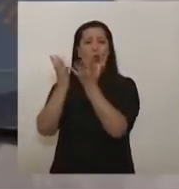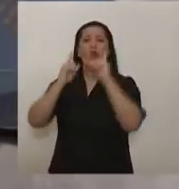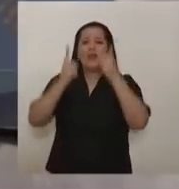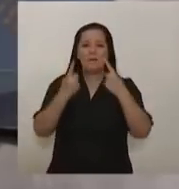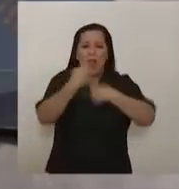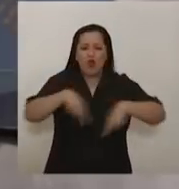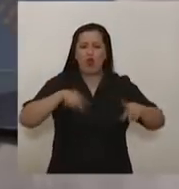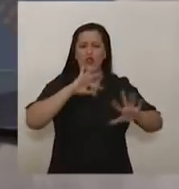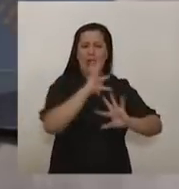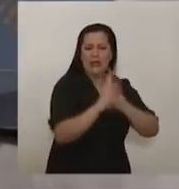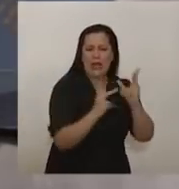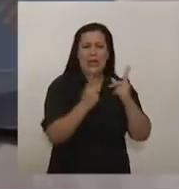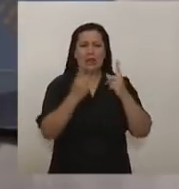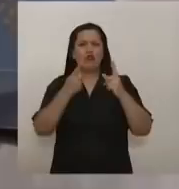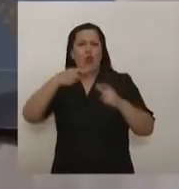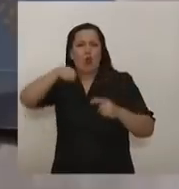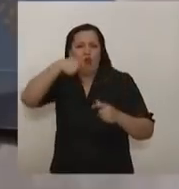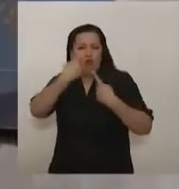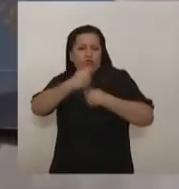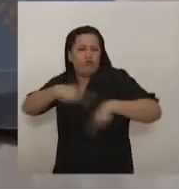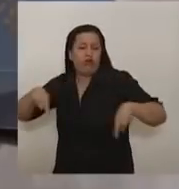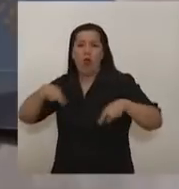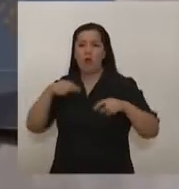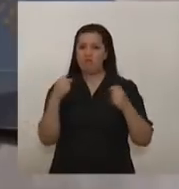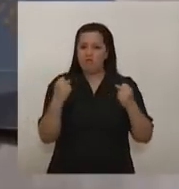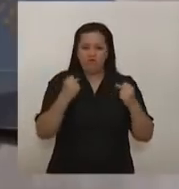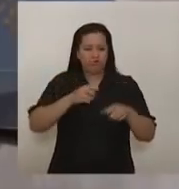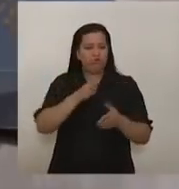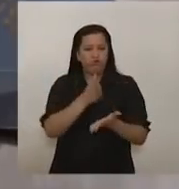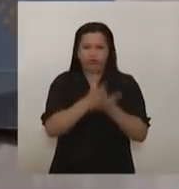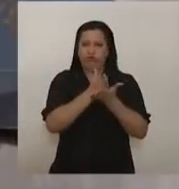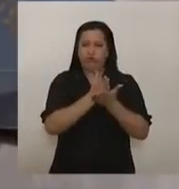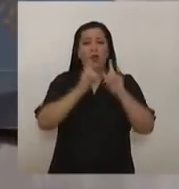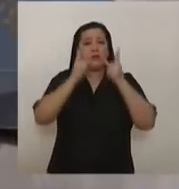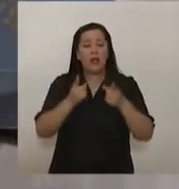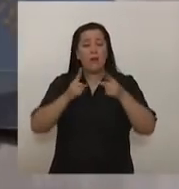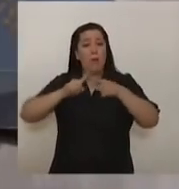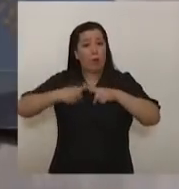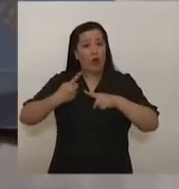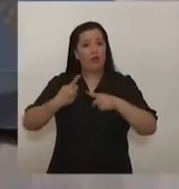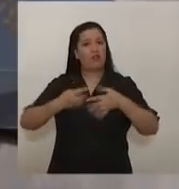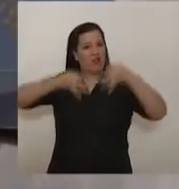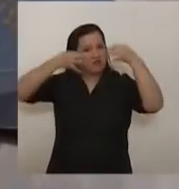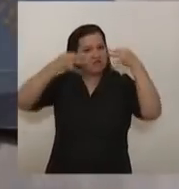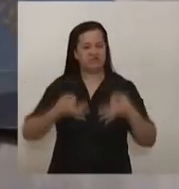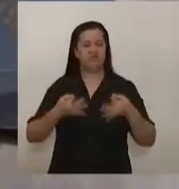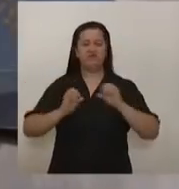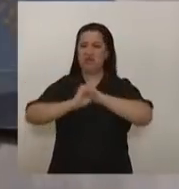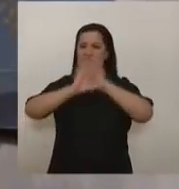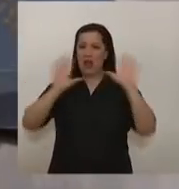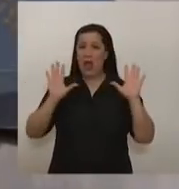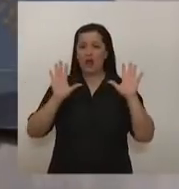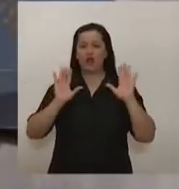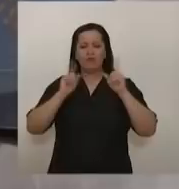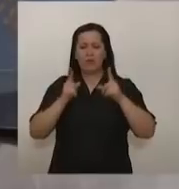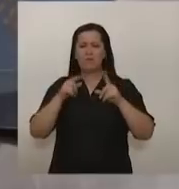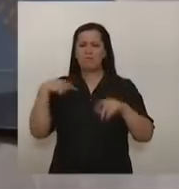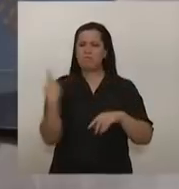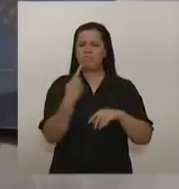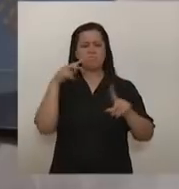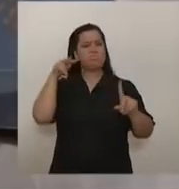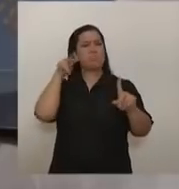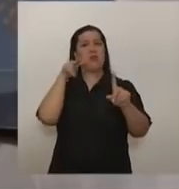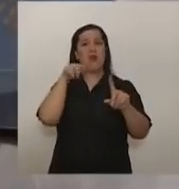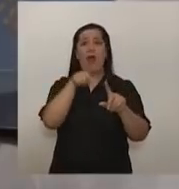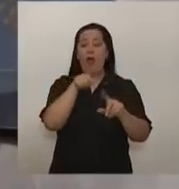al delito y frente al narcotráfico. Y la política es más decente. Si tomamos un poco de perspectiva,